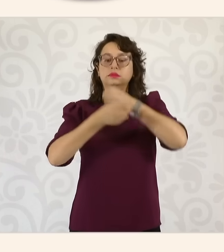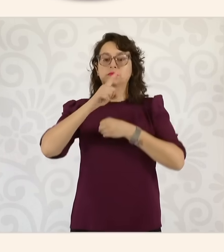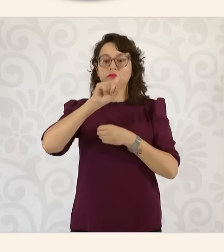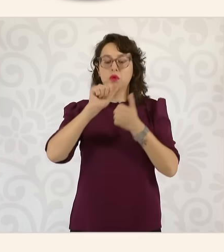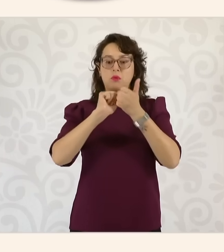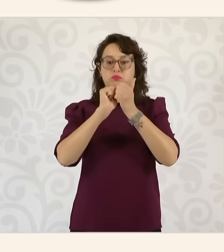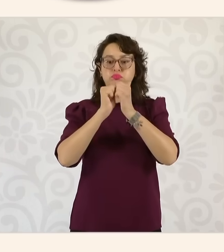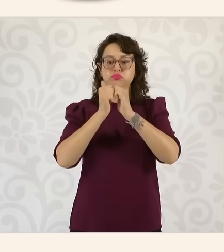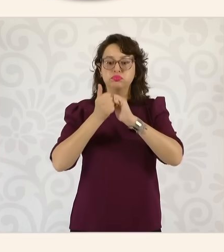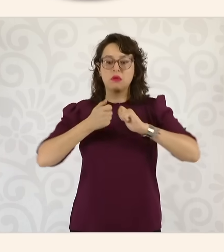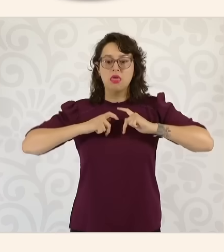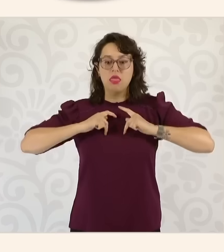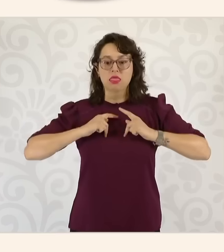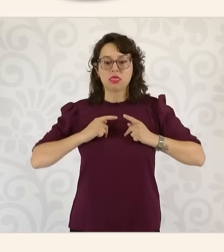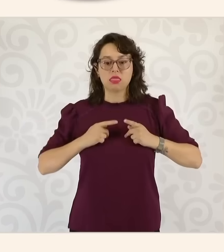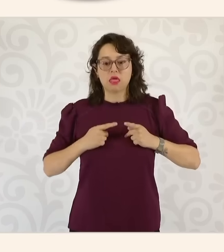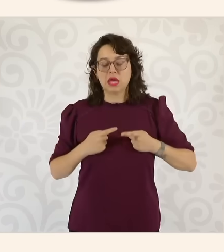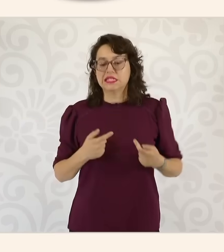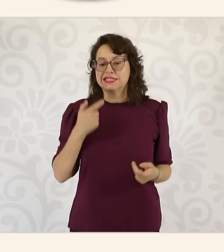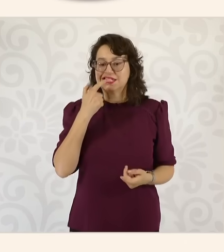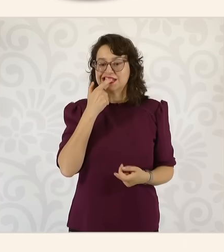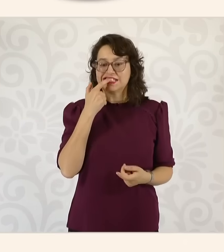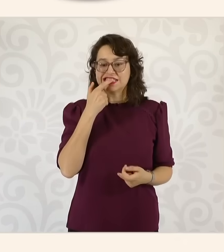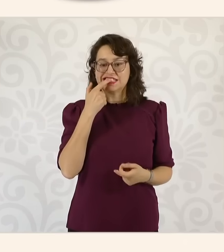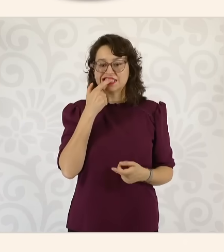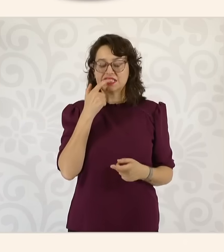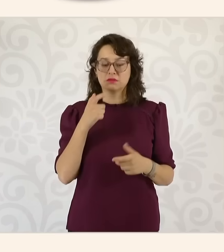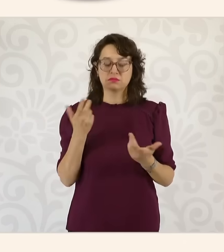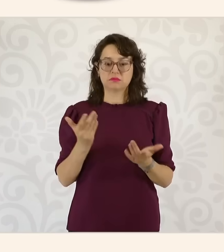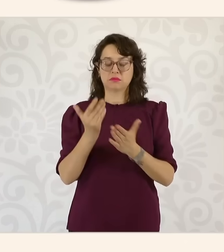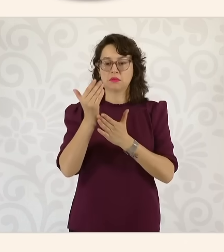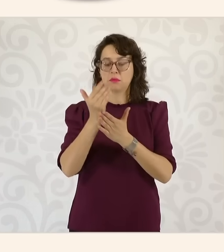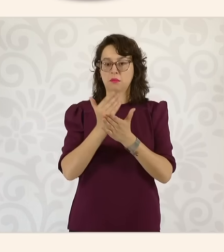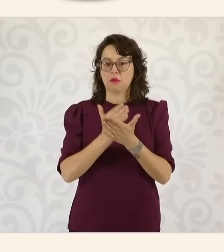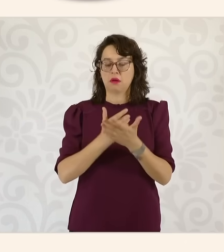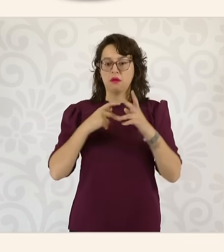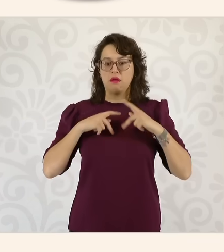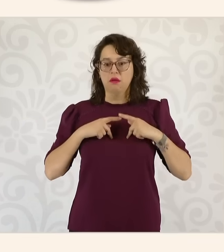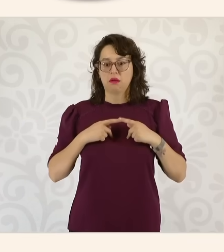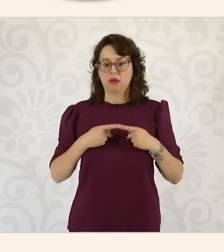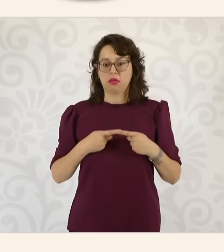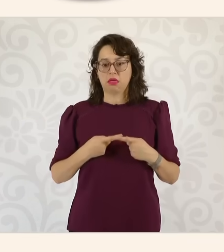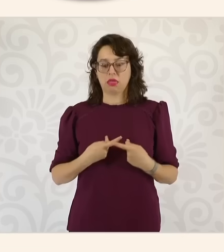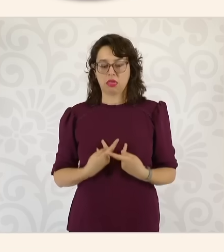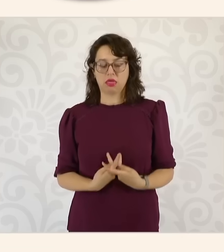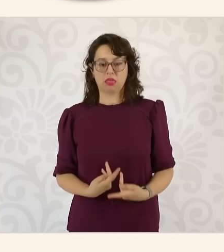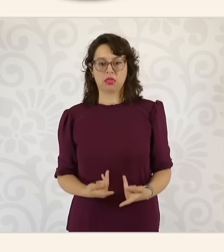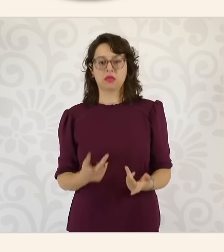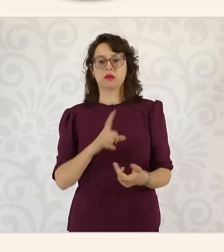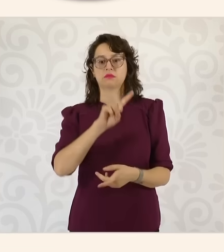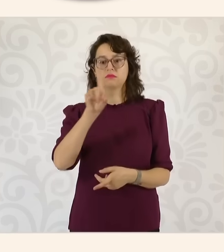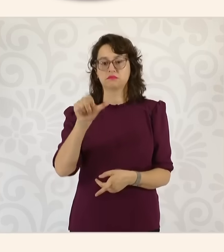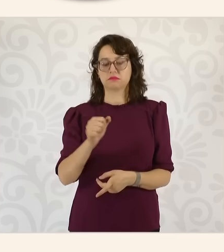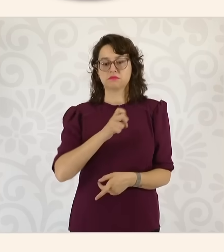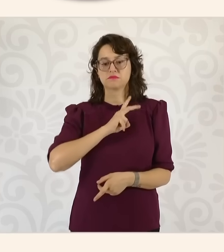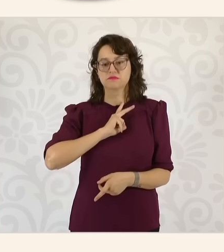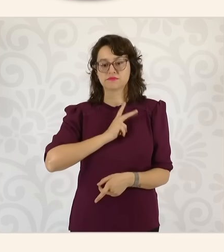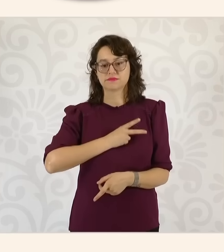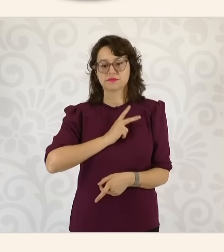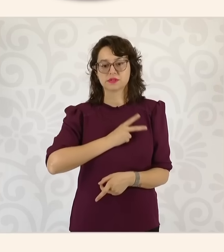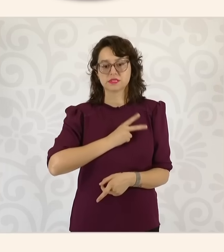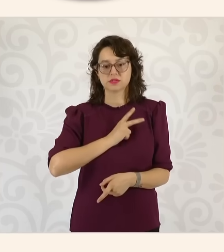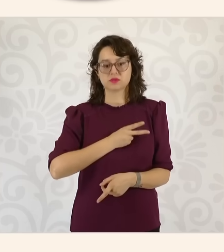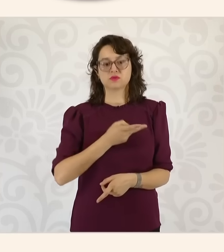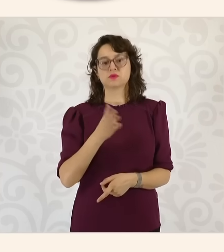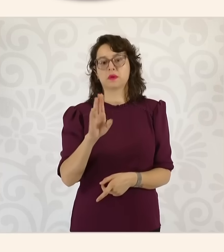dientes y permite entonces que se desarrollen bacterias en las encías. Ahí viene el nombre de